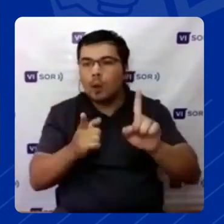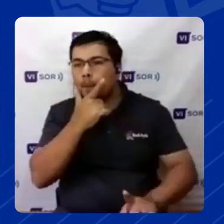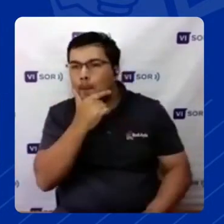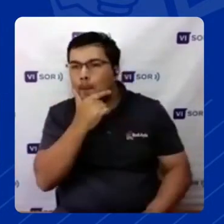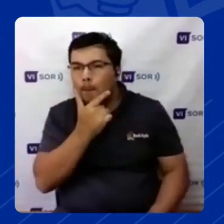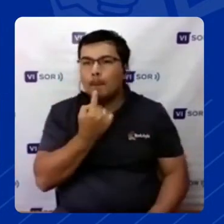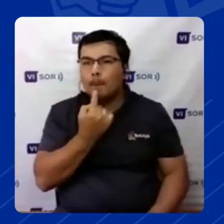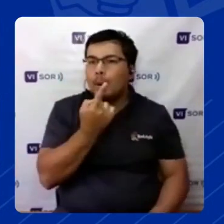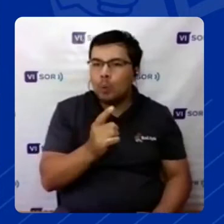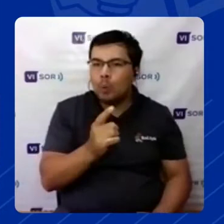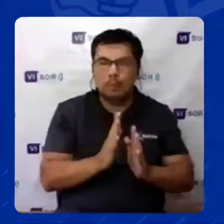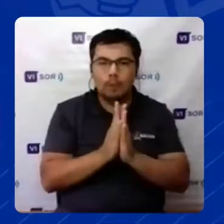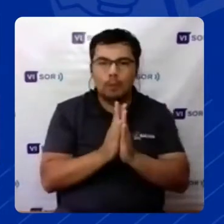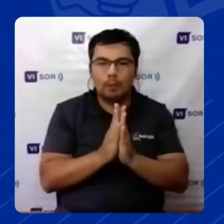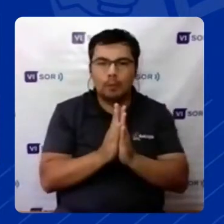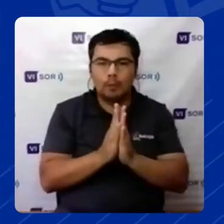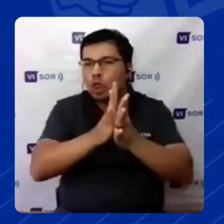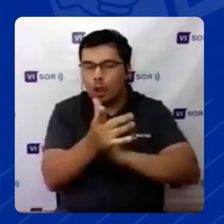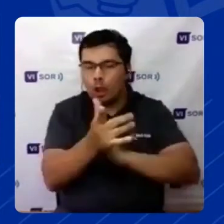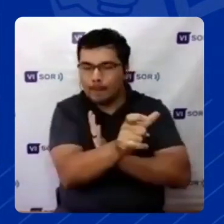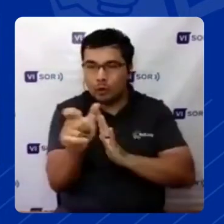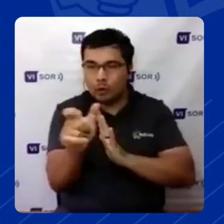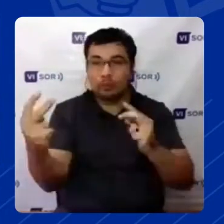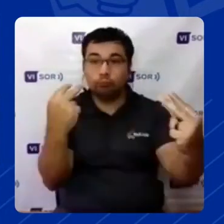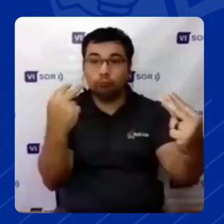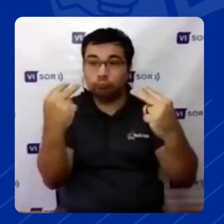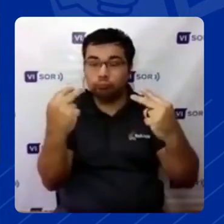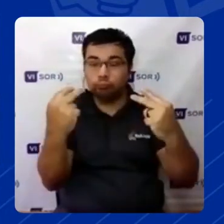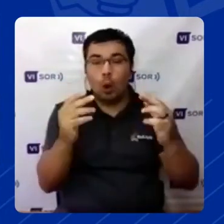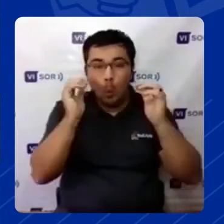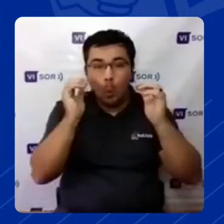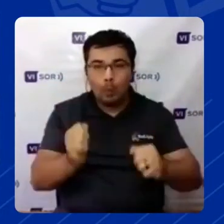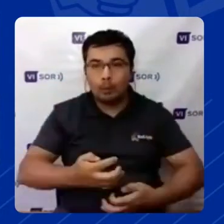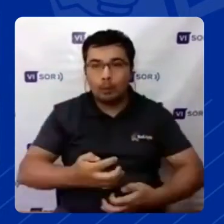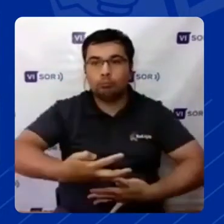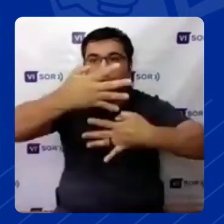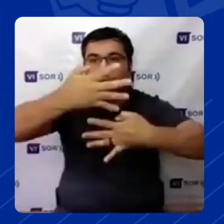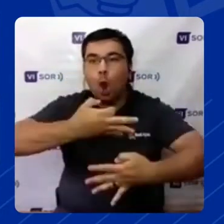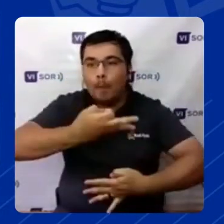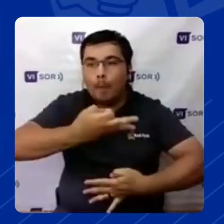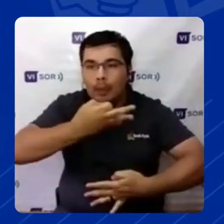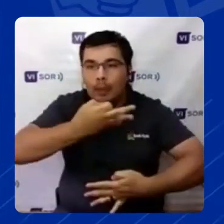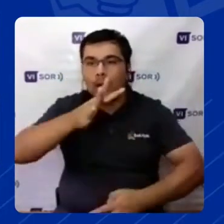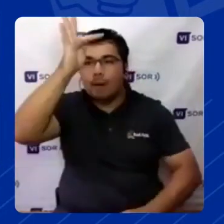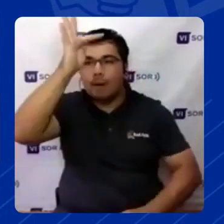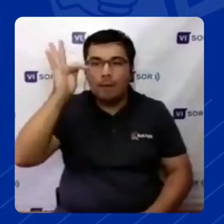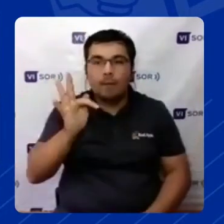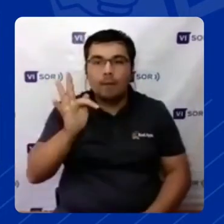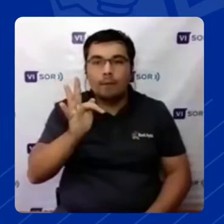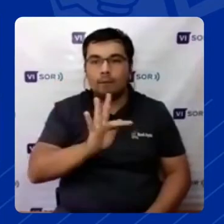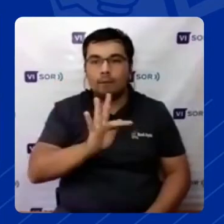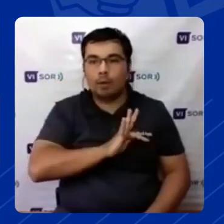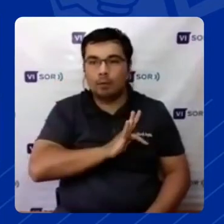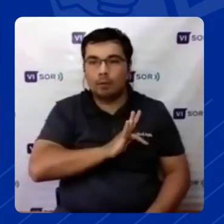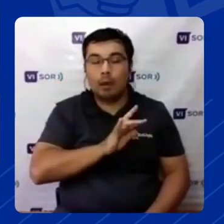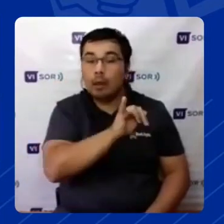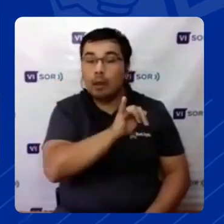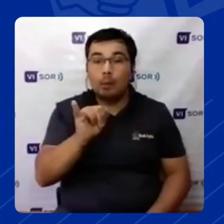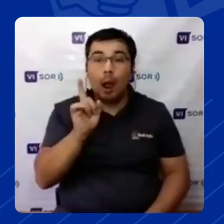a todos nuestros espectadores, los pueden dejar en los comentarios de Facebook y al final los vamos a